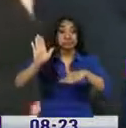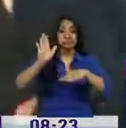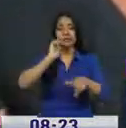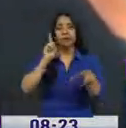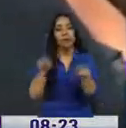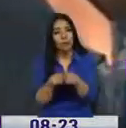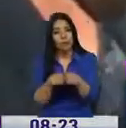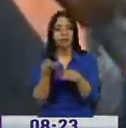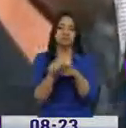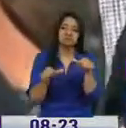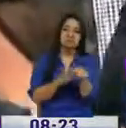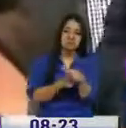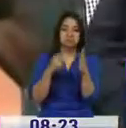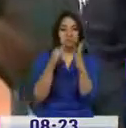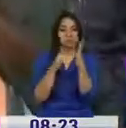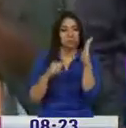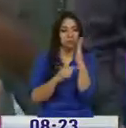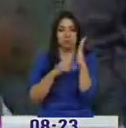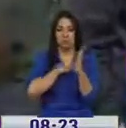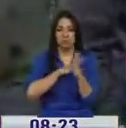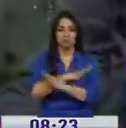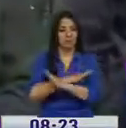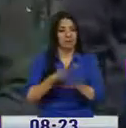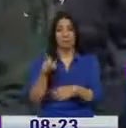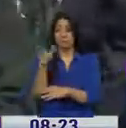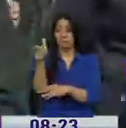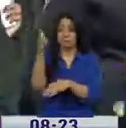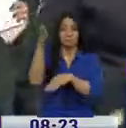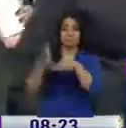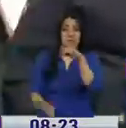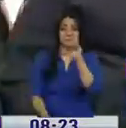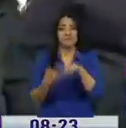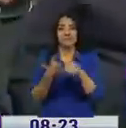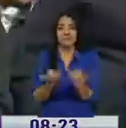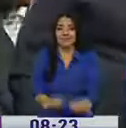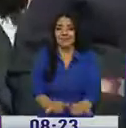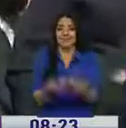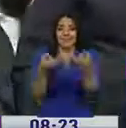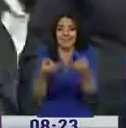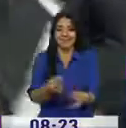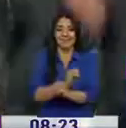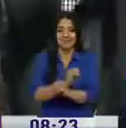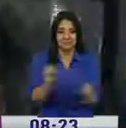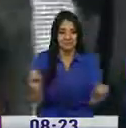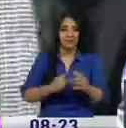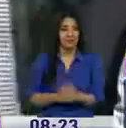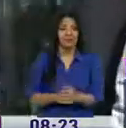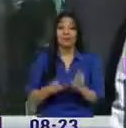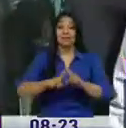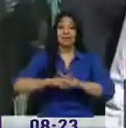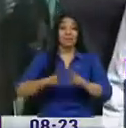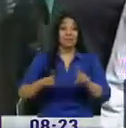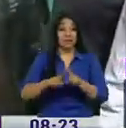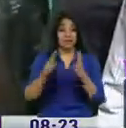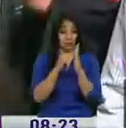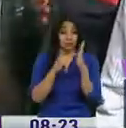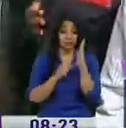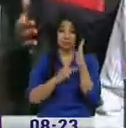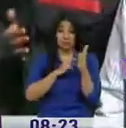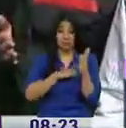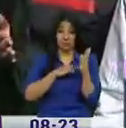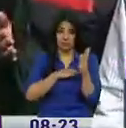resoluciones administrativas, ordenanzas, los plazos que ellos mismos se han puesto y hasta aquí no han cumplido. Vuelvo y repito, en las diferentes ordenanzas que se entiende